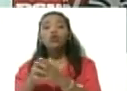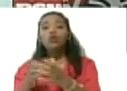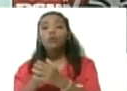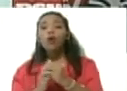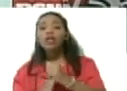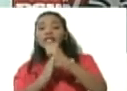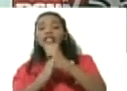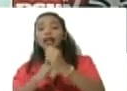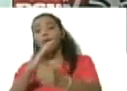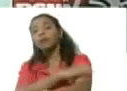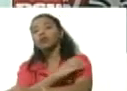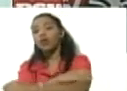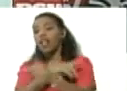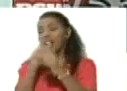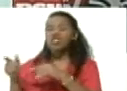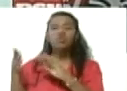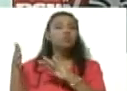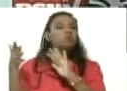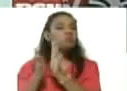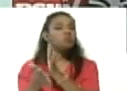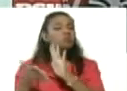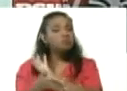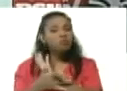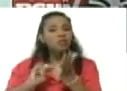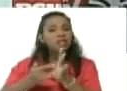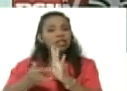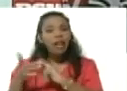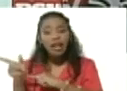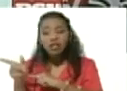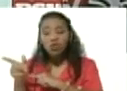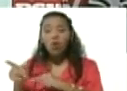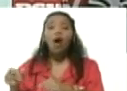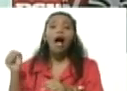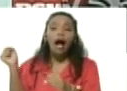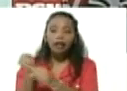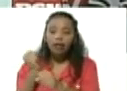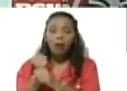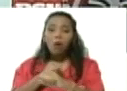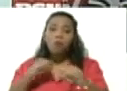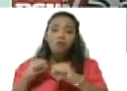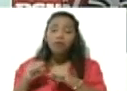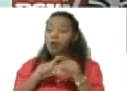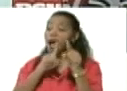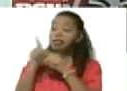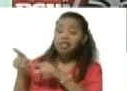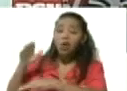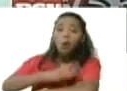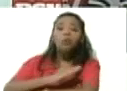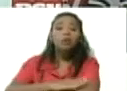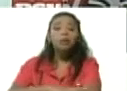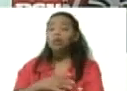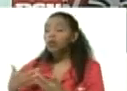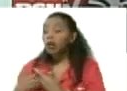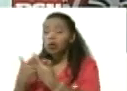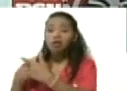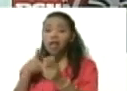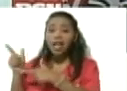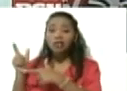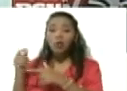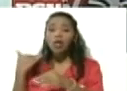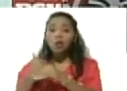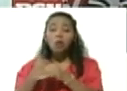Eso es Estados Unidos. Así actúa Estados Unidos. Quien no baile el son que